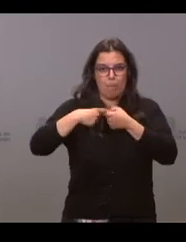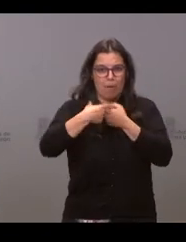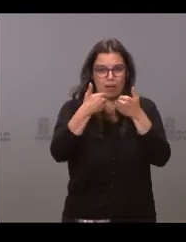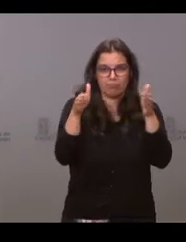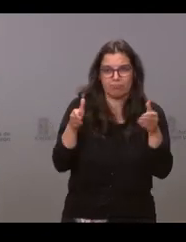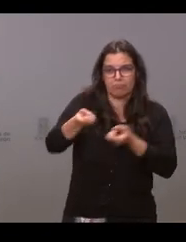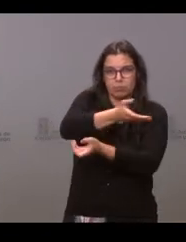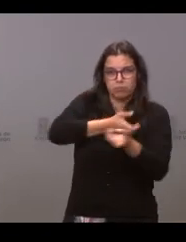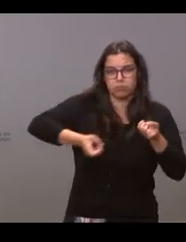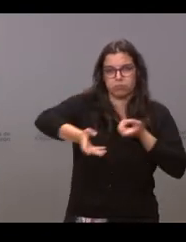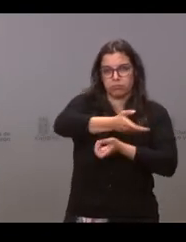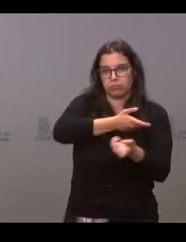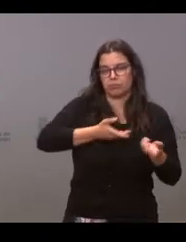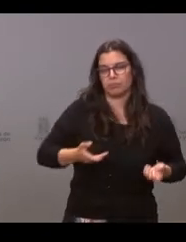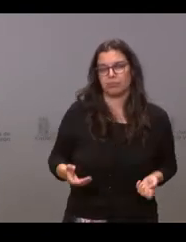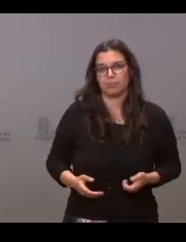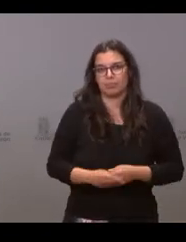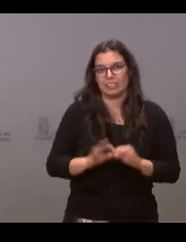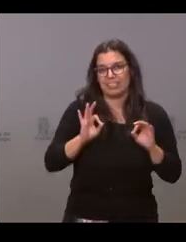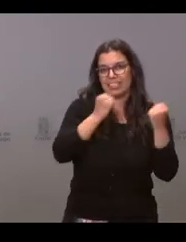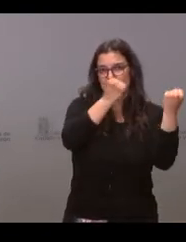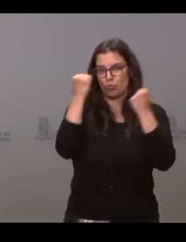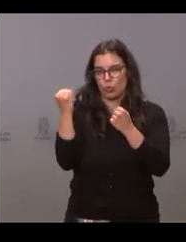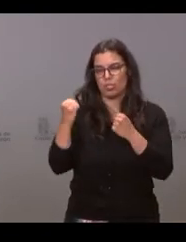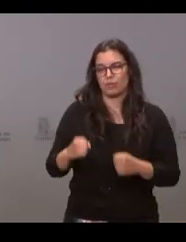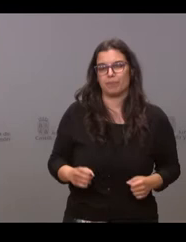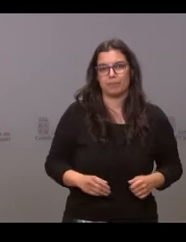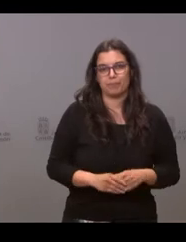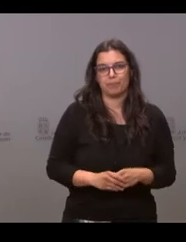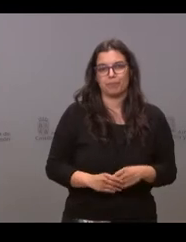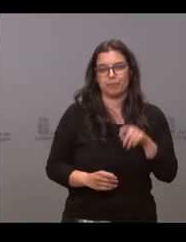participación institucional y sixty instituciones ya establecidas